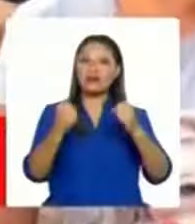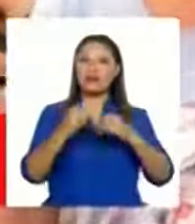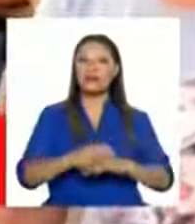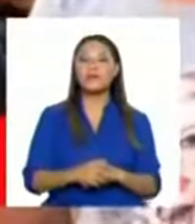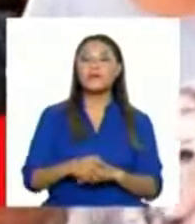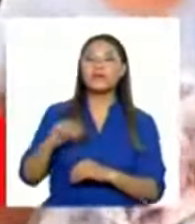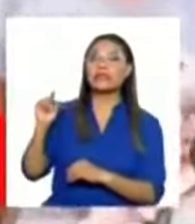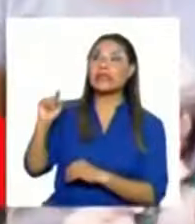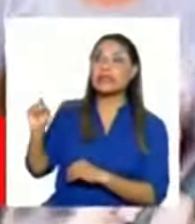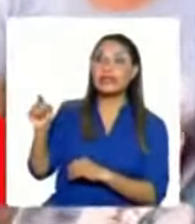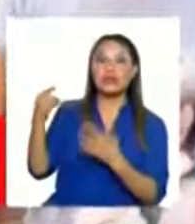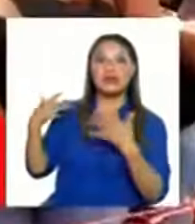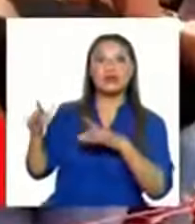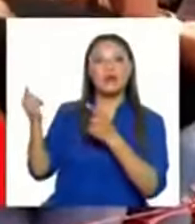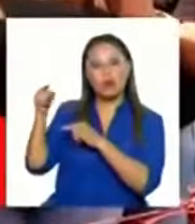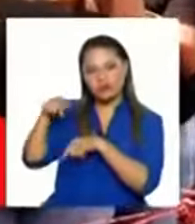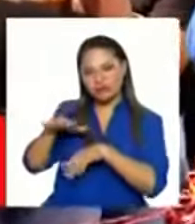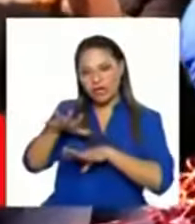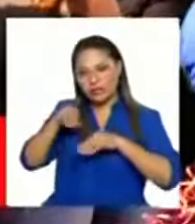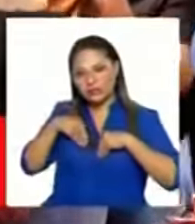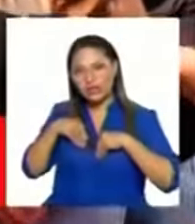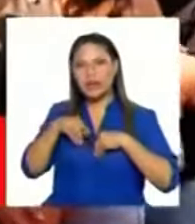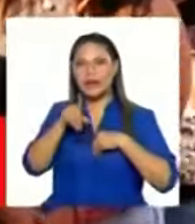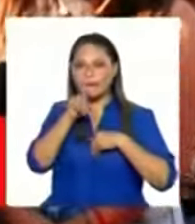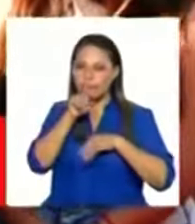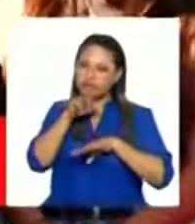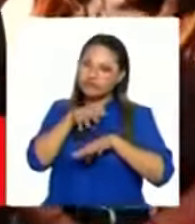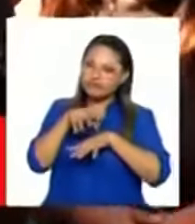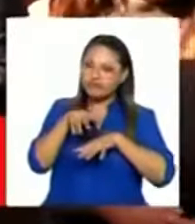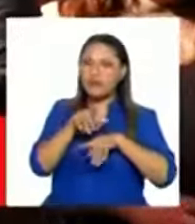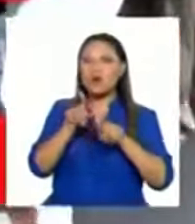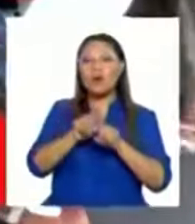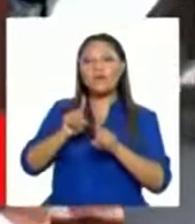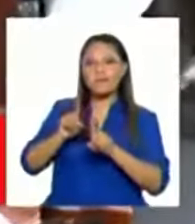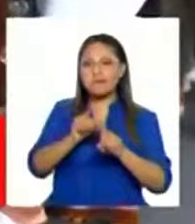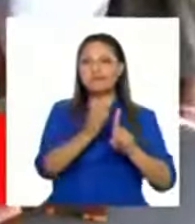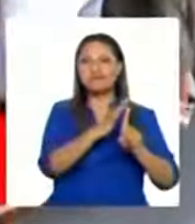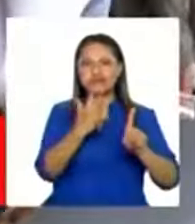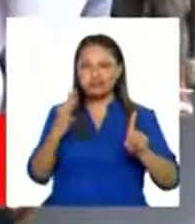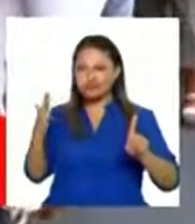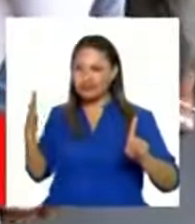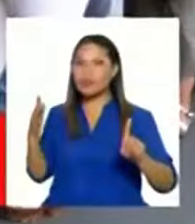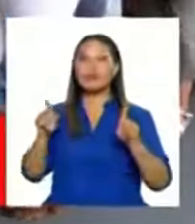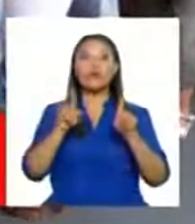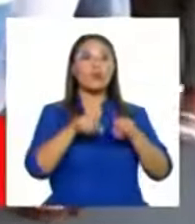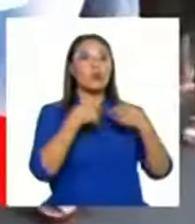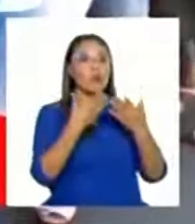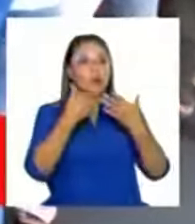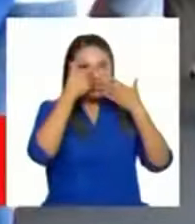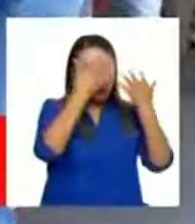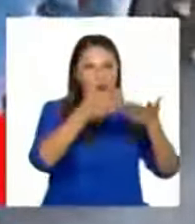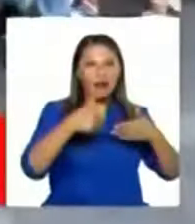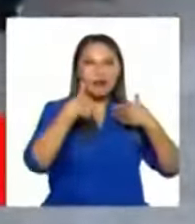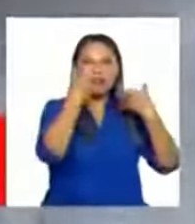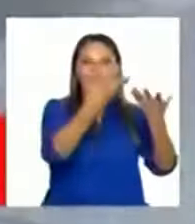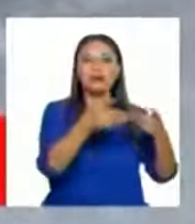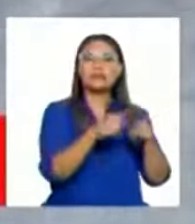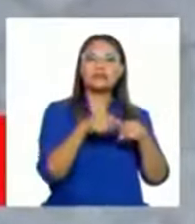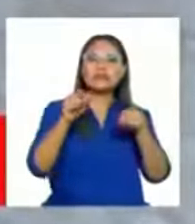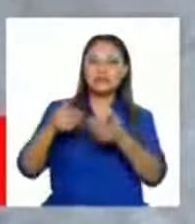solo para cumplir con su peregrinaje por Semana Santa, sino también trayendo donaciones para los más